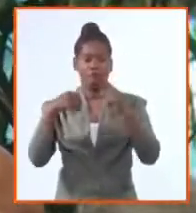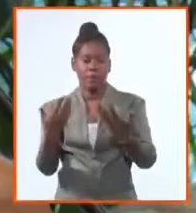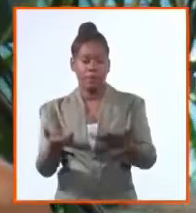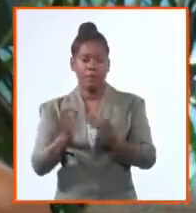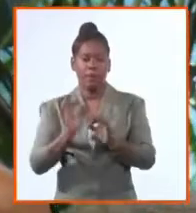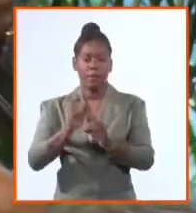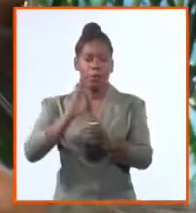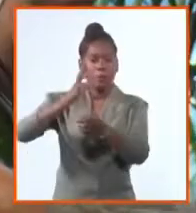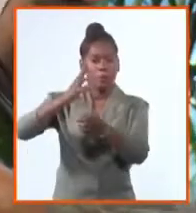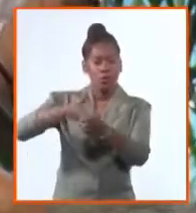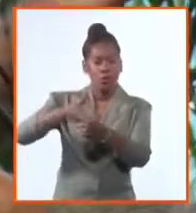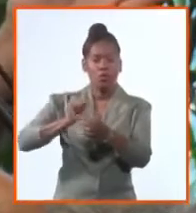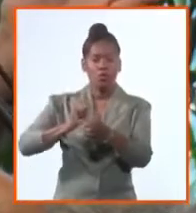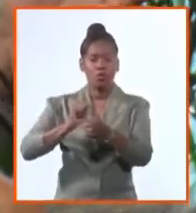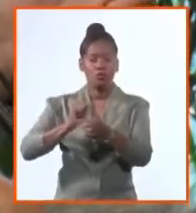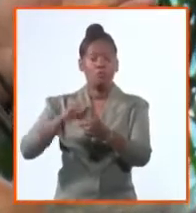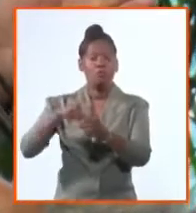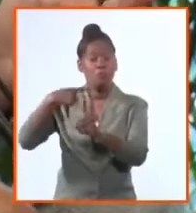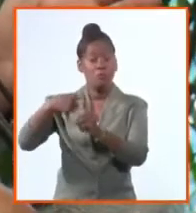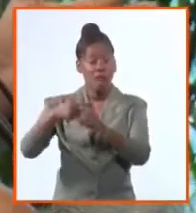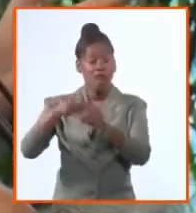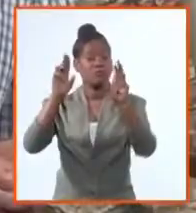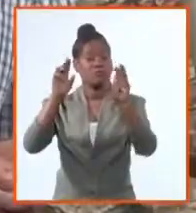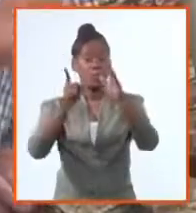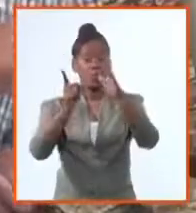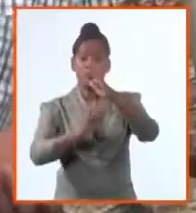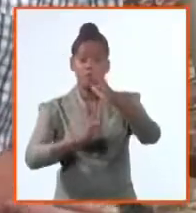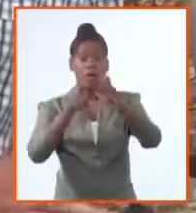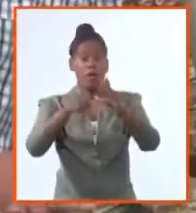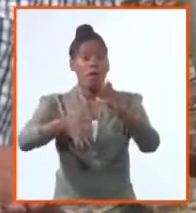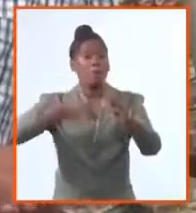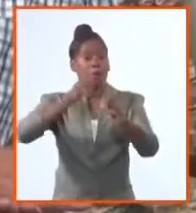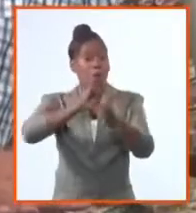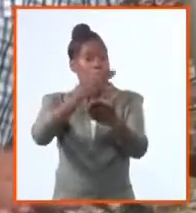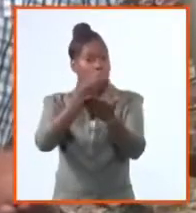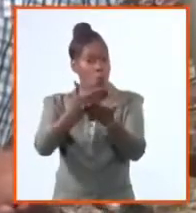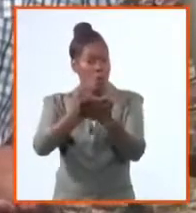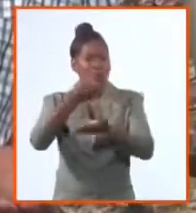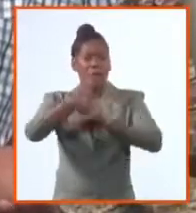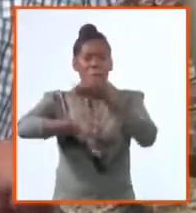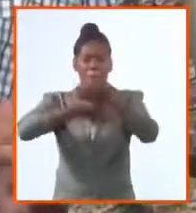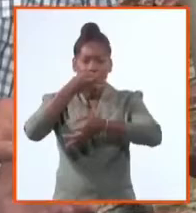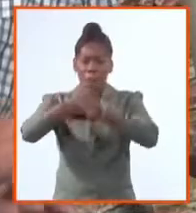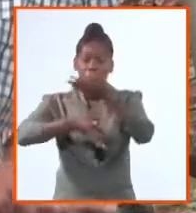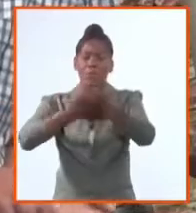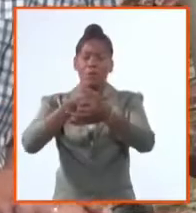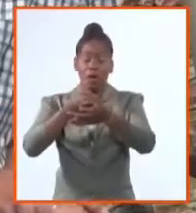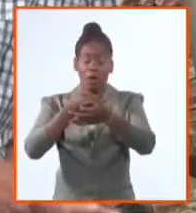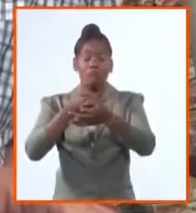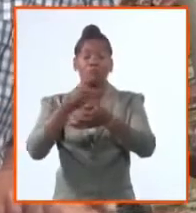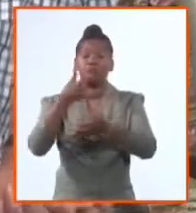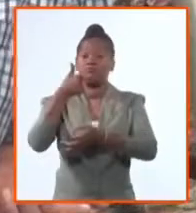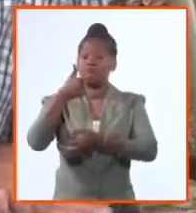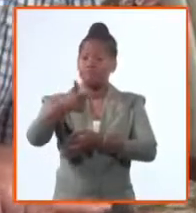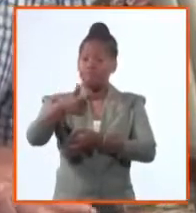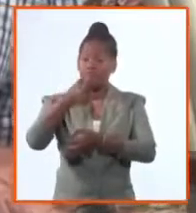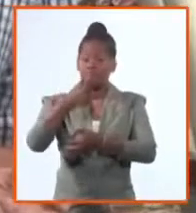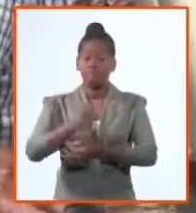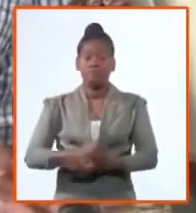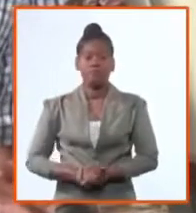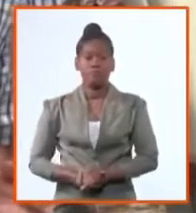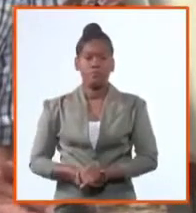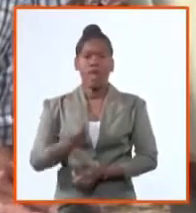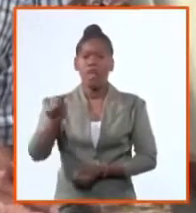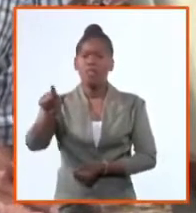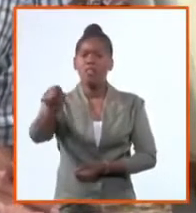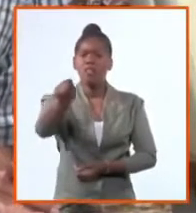mucha rigurosidad, plantearon las alternativas que... Pero ayer hubo gente que plantearon cosas, incluso que uno que más o menos de ese tema